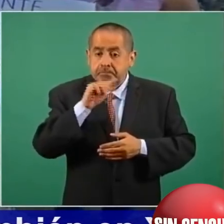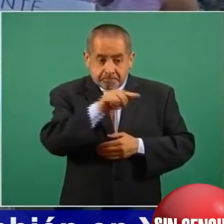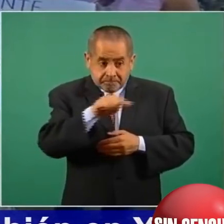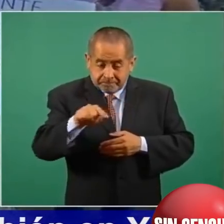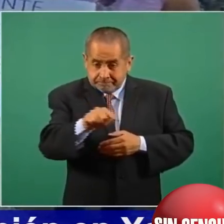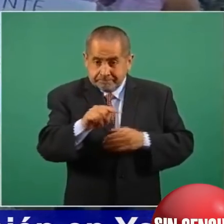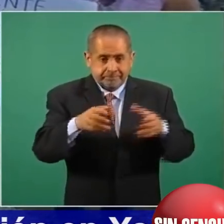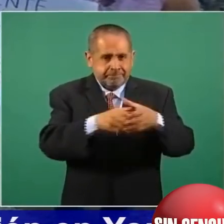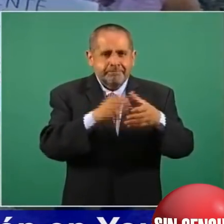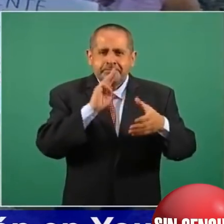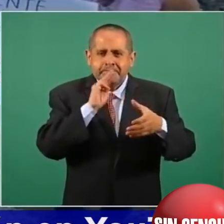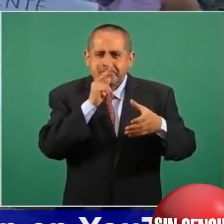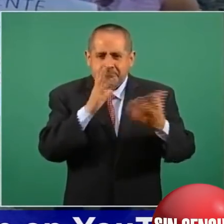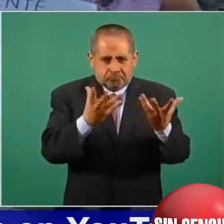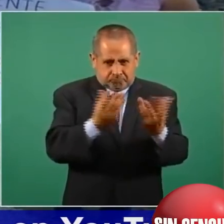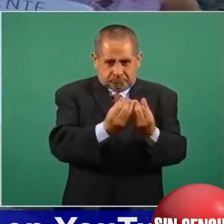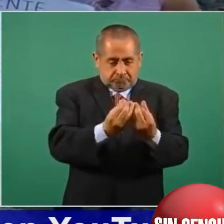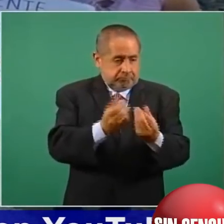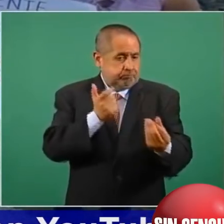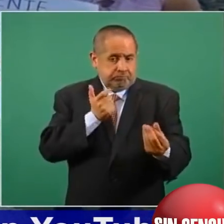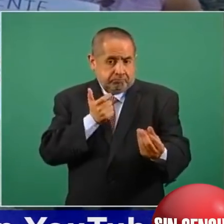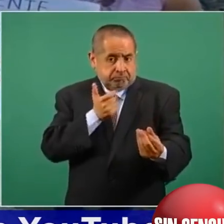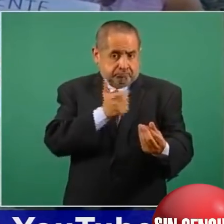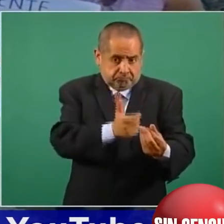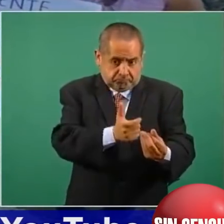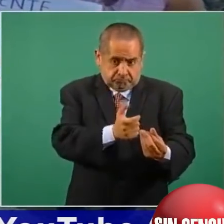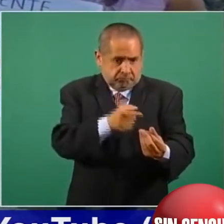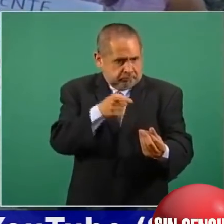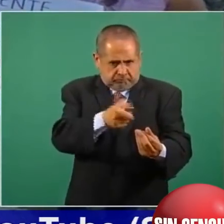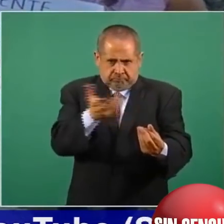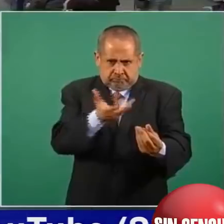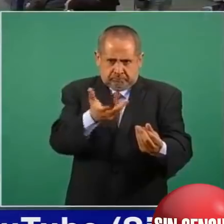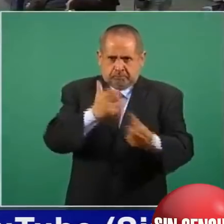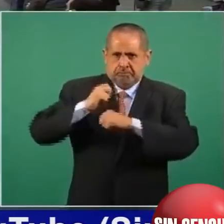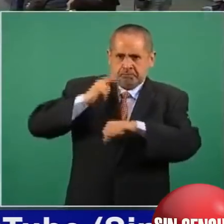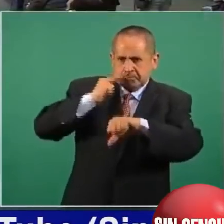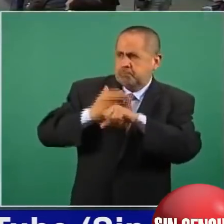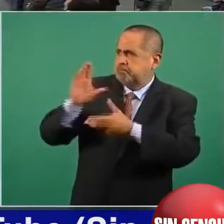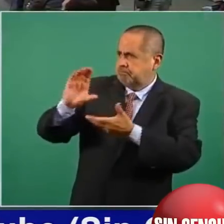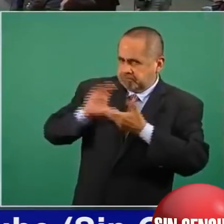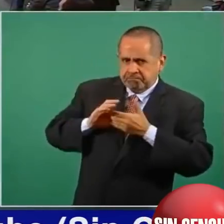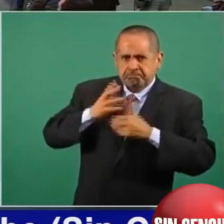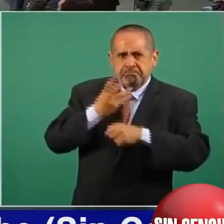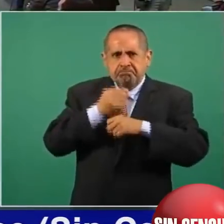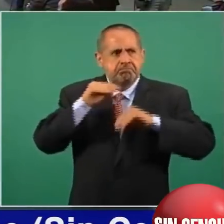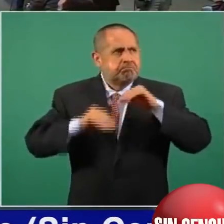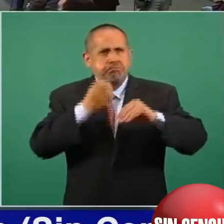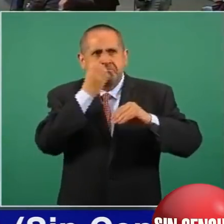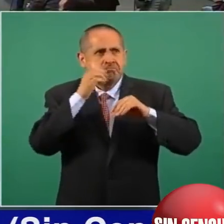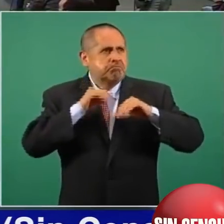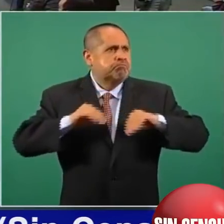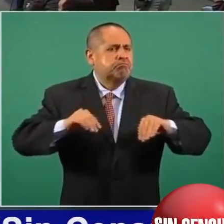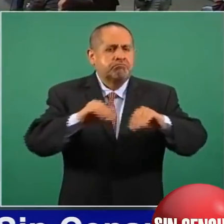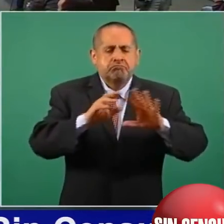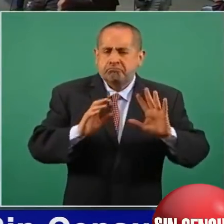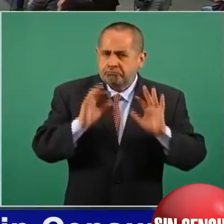de familia, para que ellos se hagan cargo del mantenimiento de las escuelas. Ya